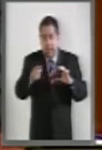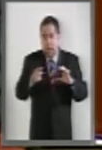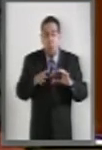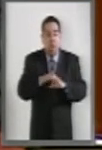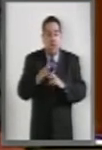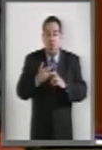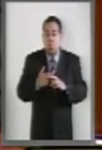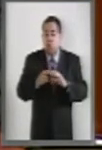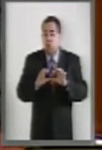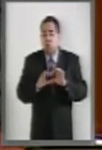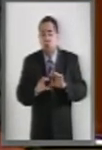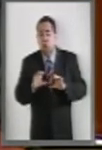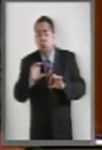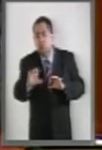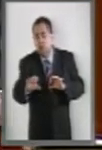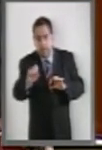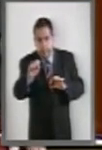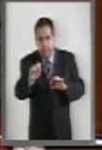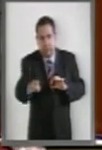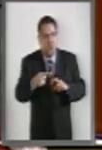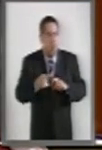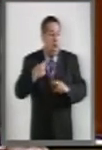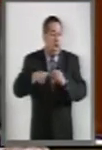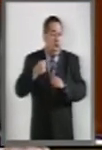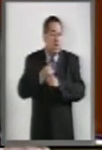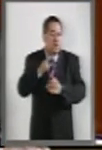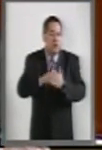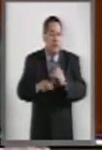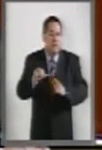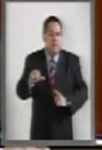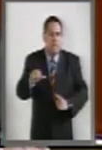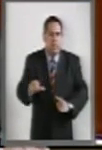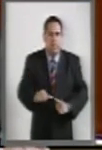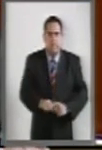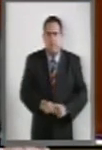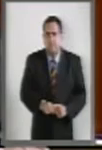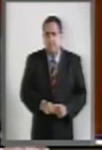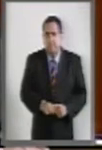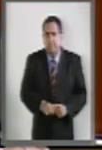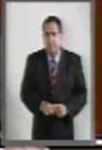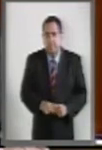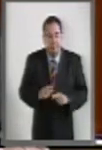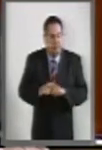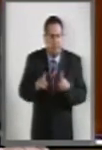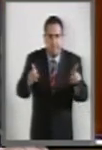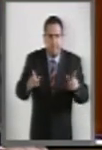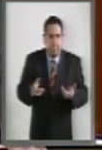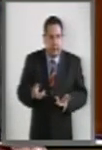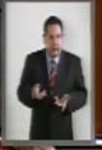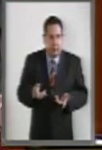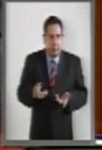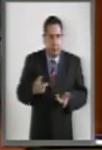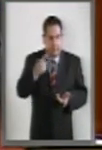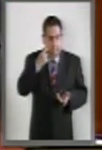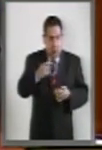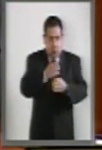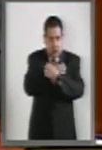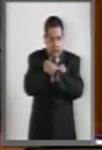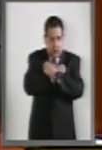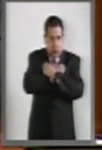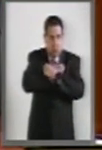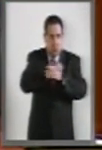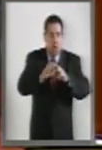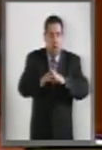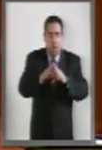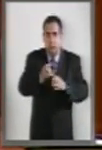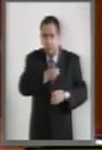recursos destinados al mismo fin en el 2016. En cambio, para la educación,